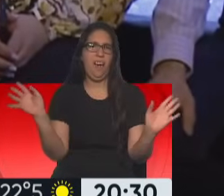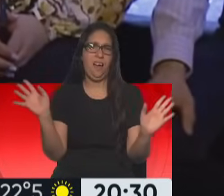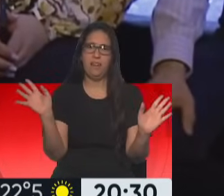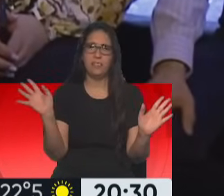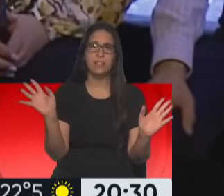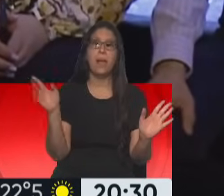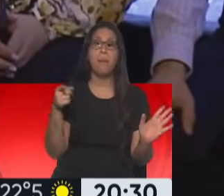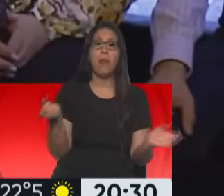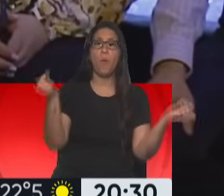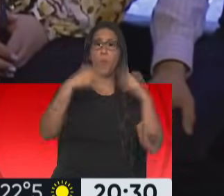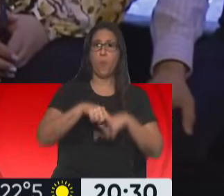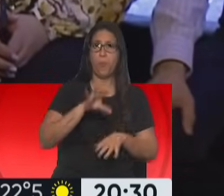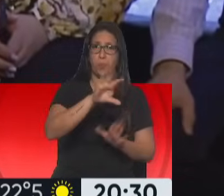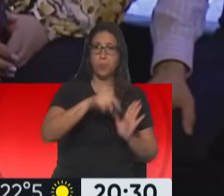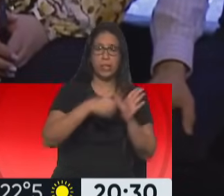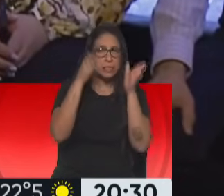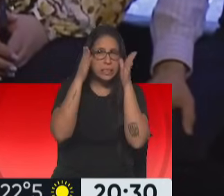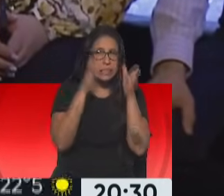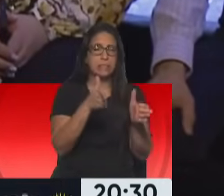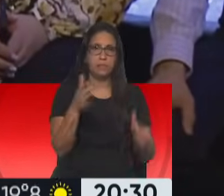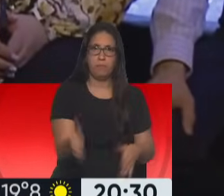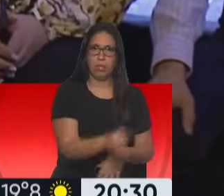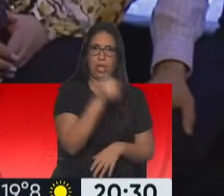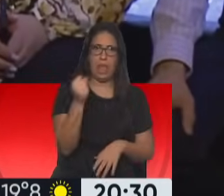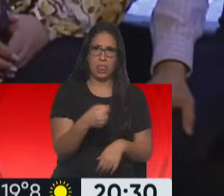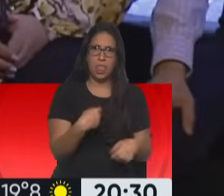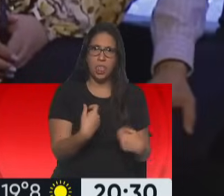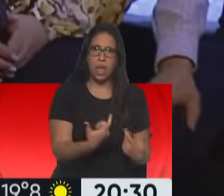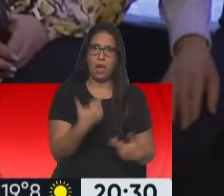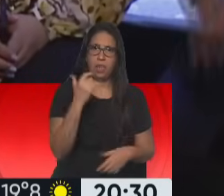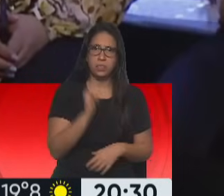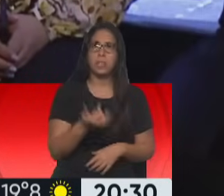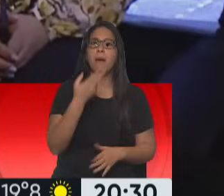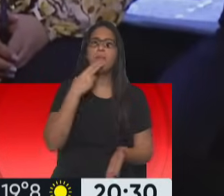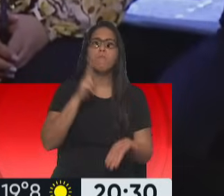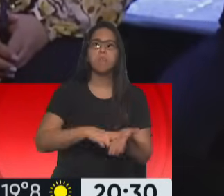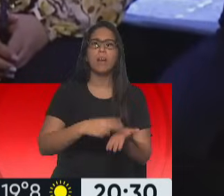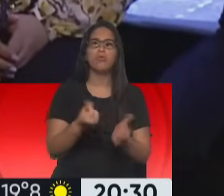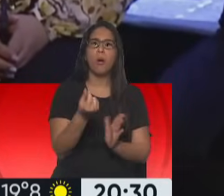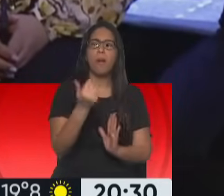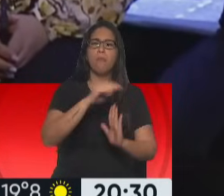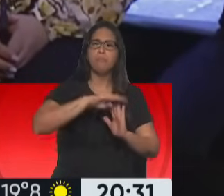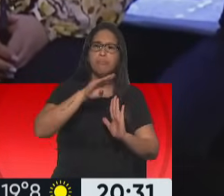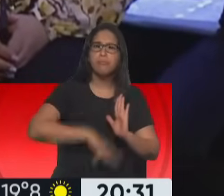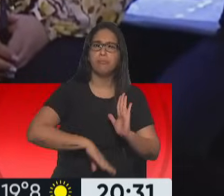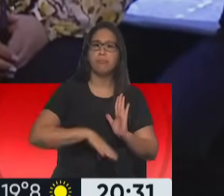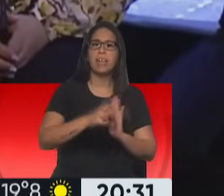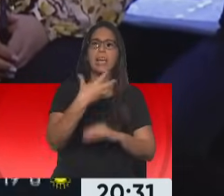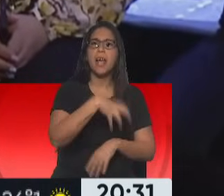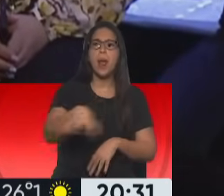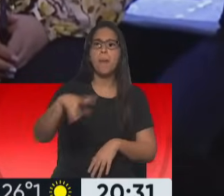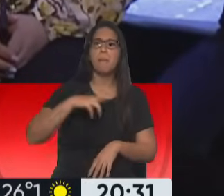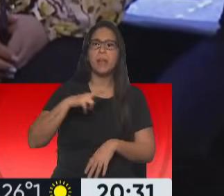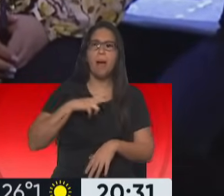la provincia vuelva a enfocarse en lo importante y por otro para poder bajar impuestos y que el sector privado pueda crecer